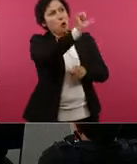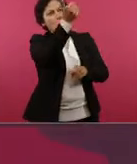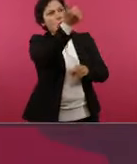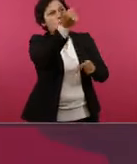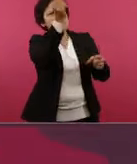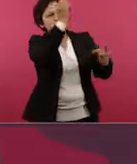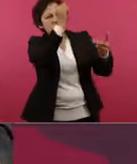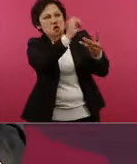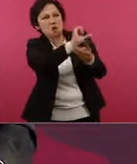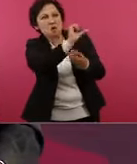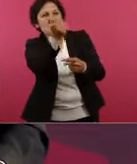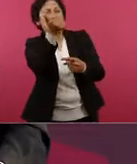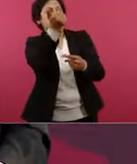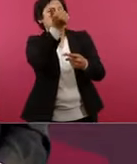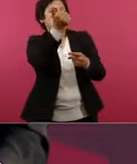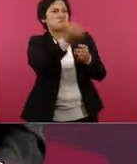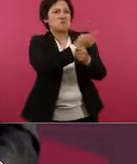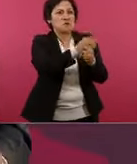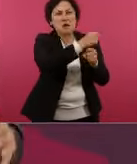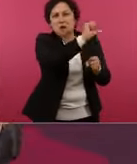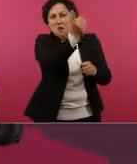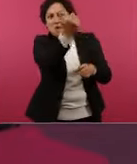porque se cometen